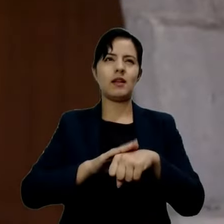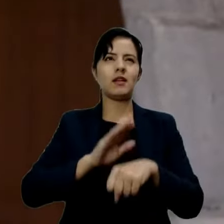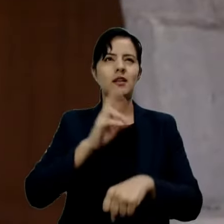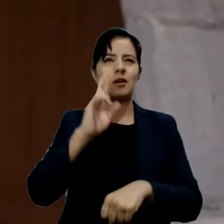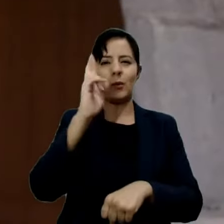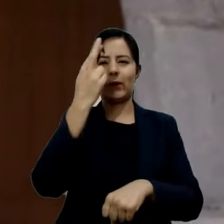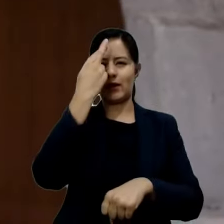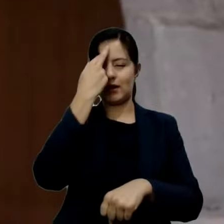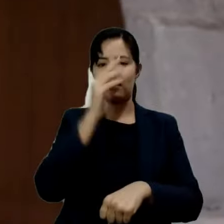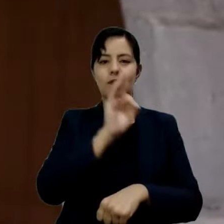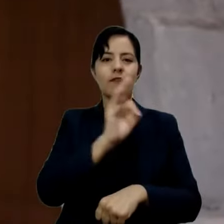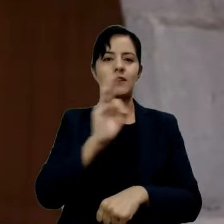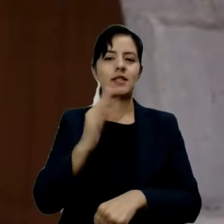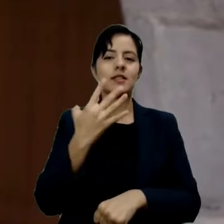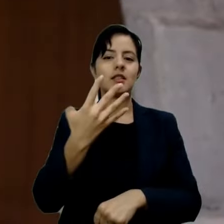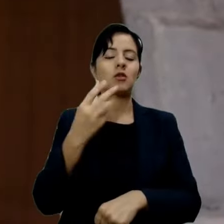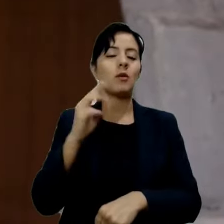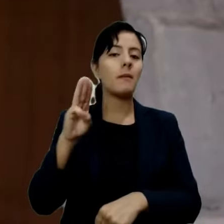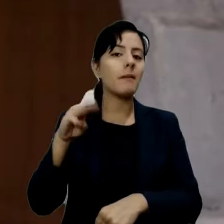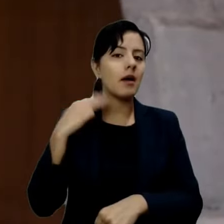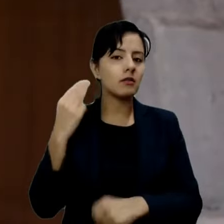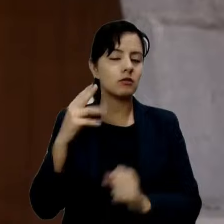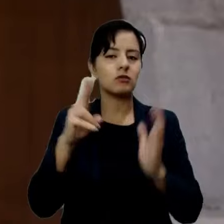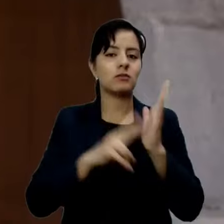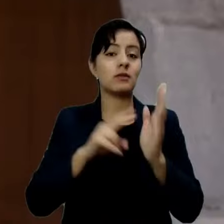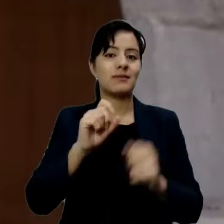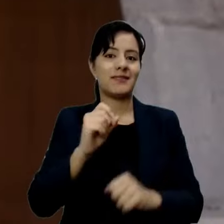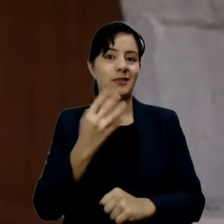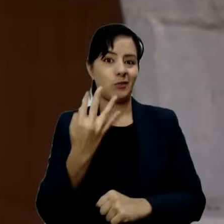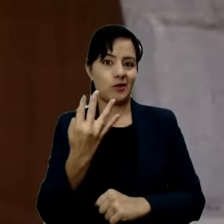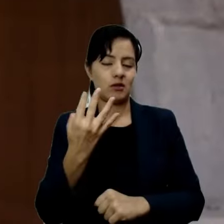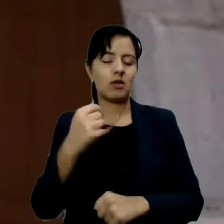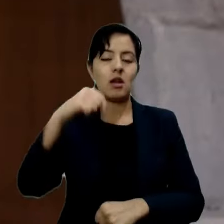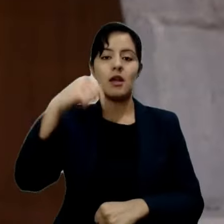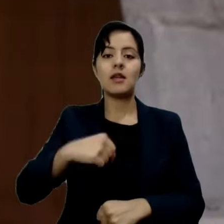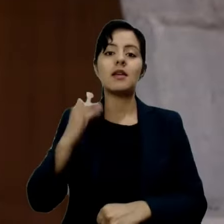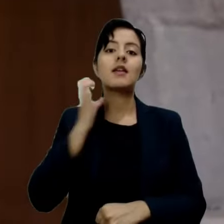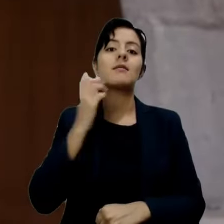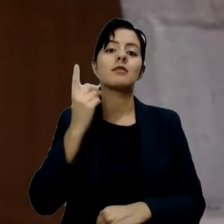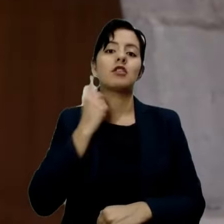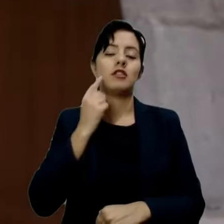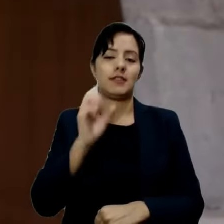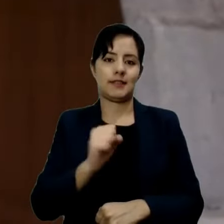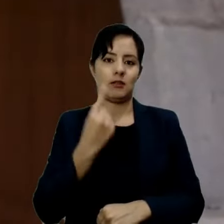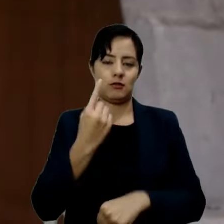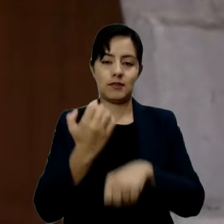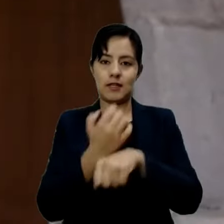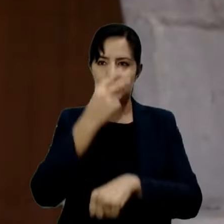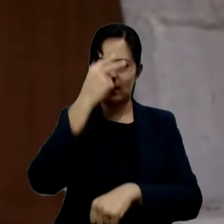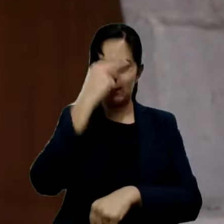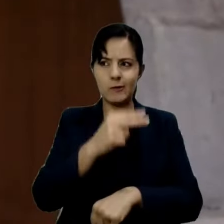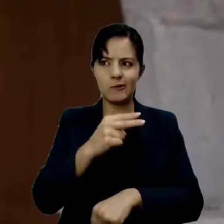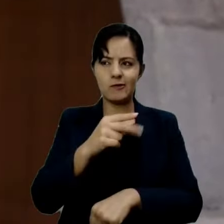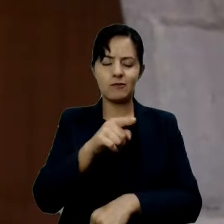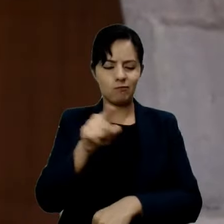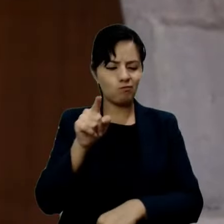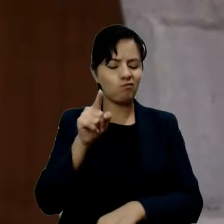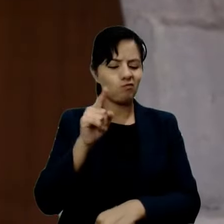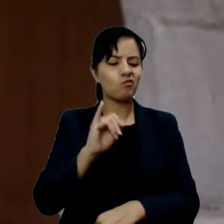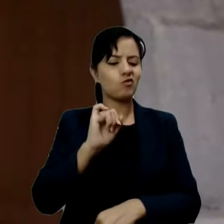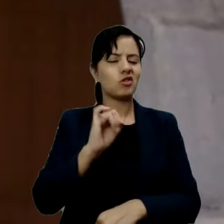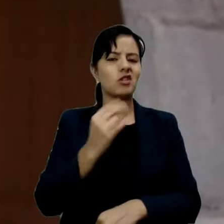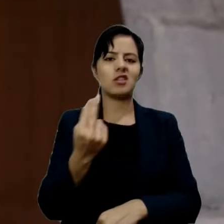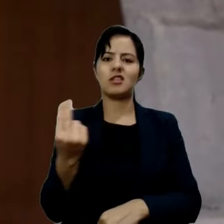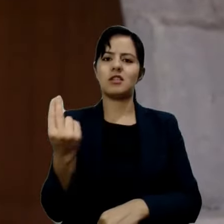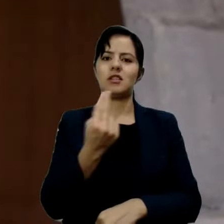2024 como el día en que la sea primera legislatura del Estado de México tuvo a bien reconocer en la historia a